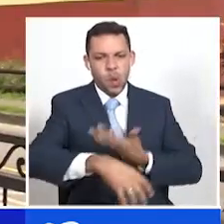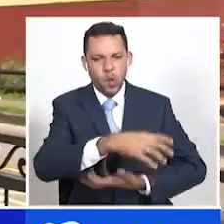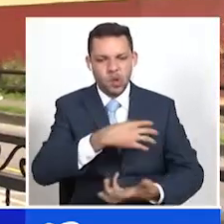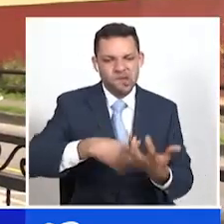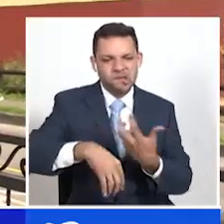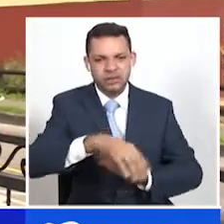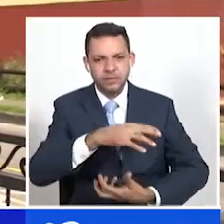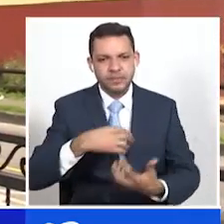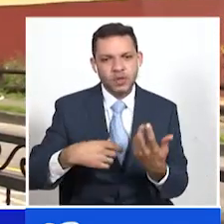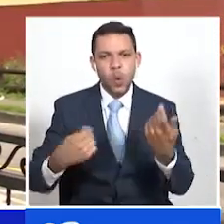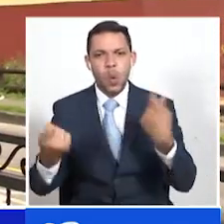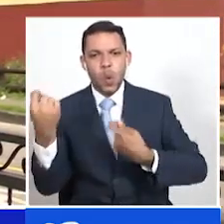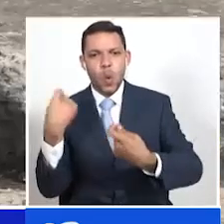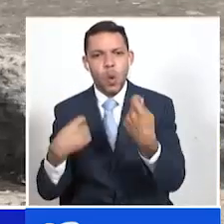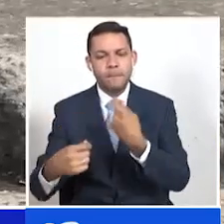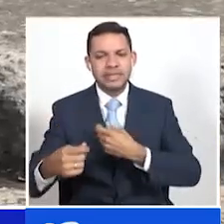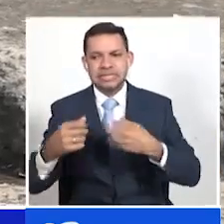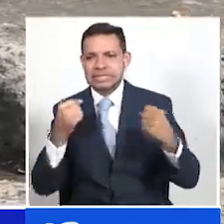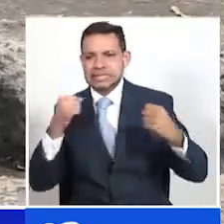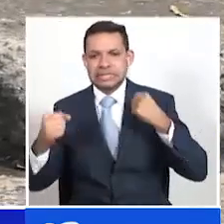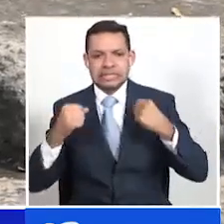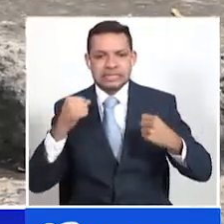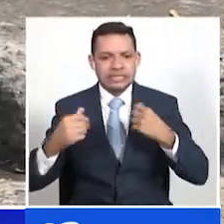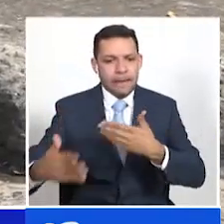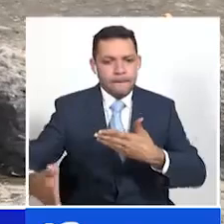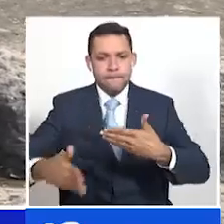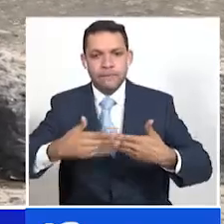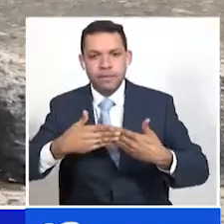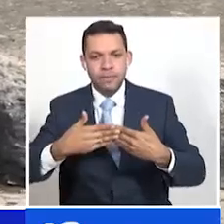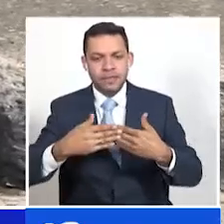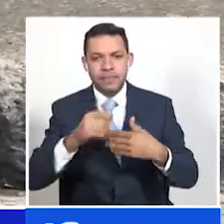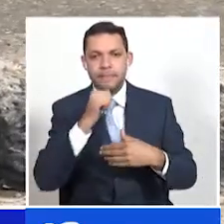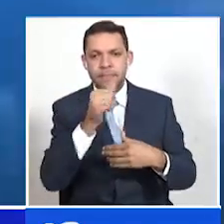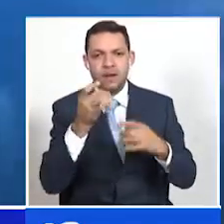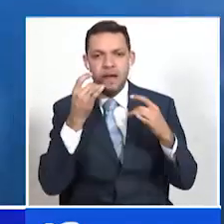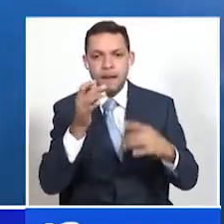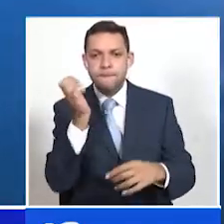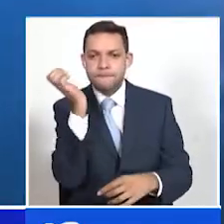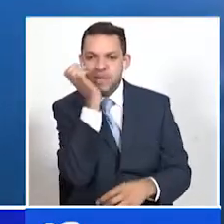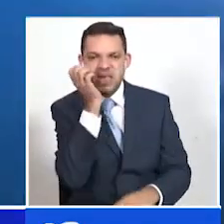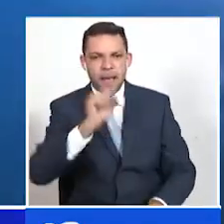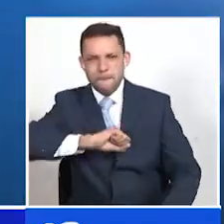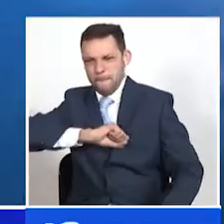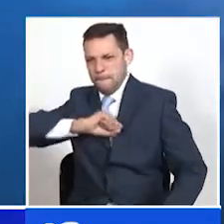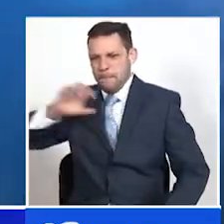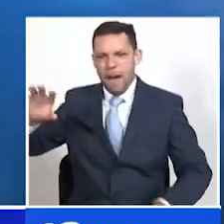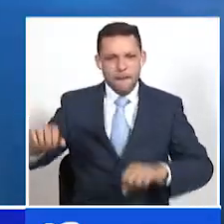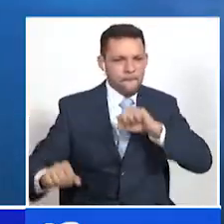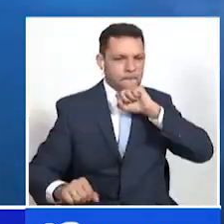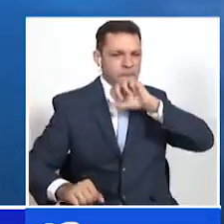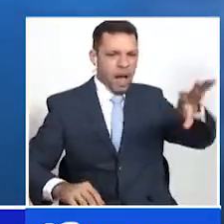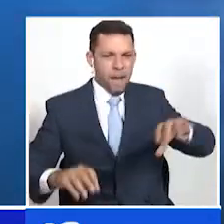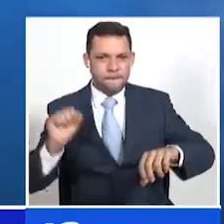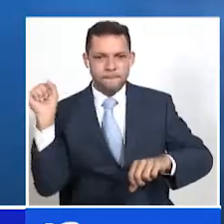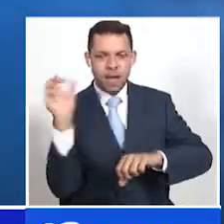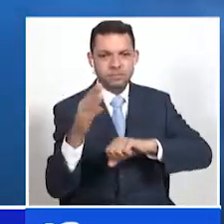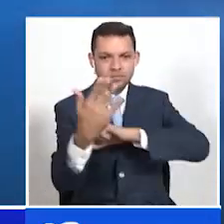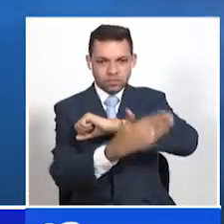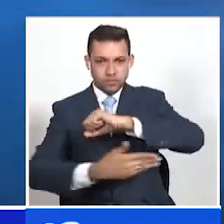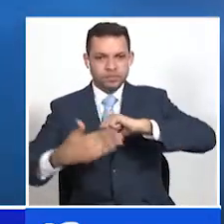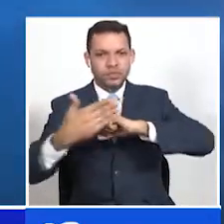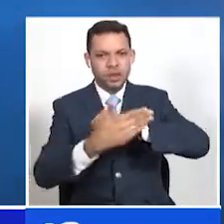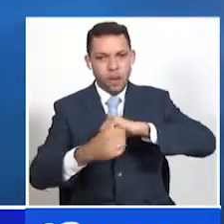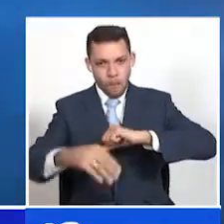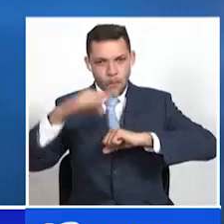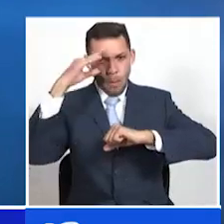Los comerciantes cerraron sus puertas, apenas comenzaron a volar las primeras piedras. Hasta el SMAT de la policía hizo presencia para